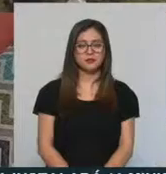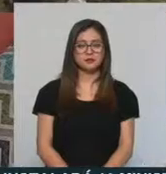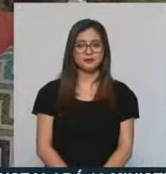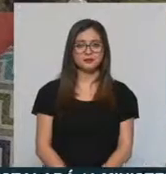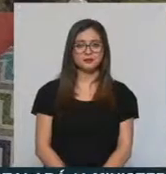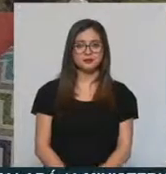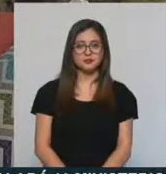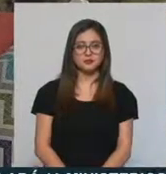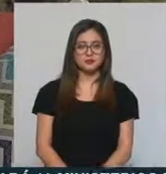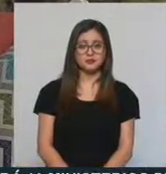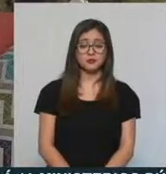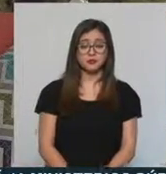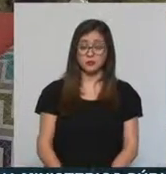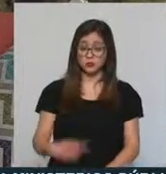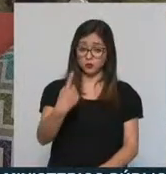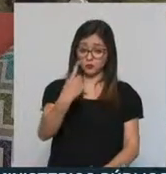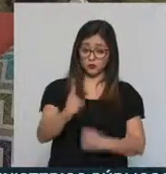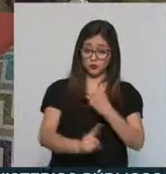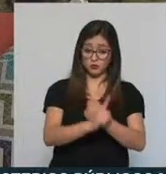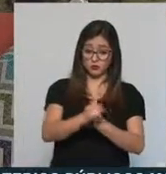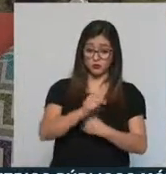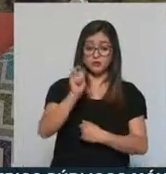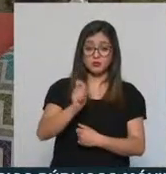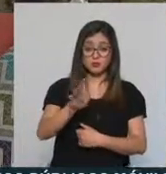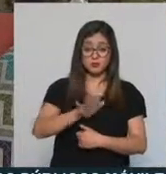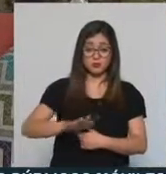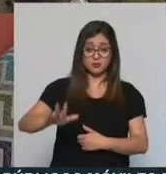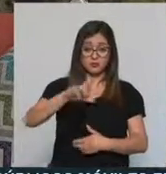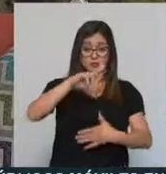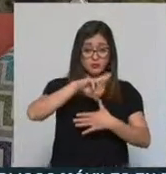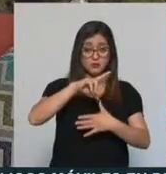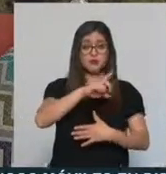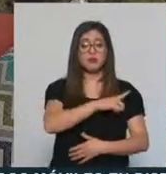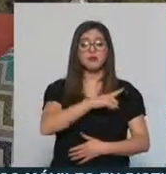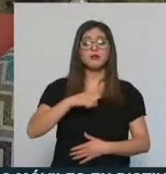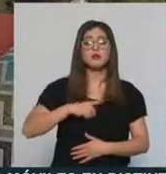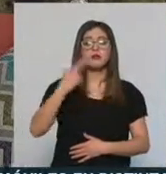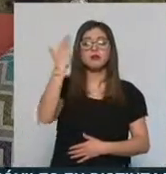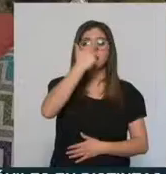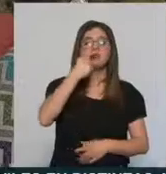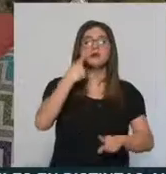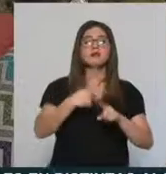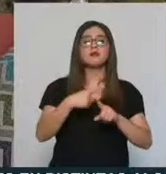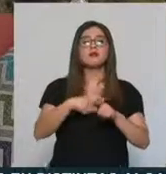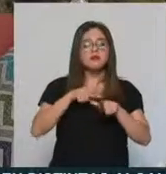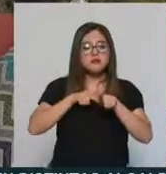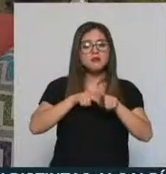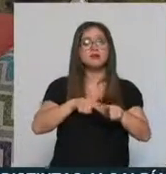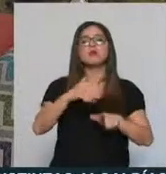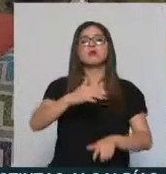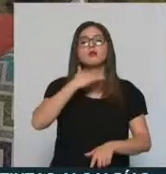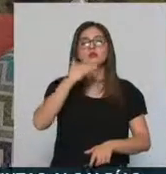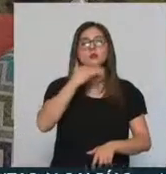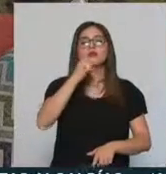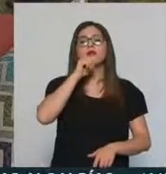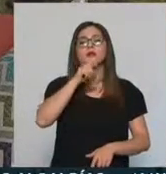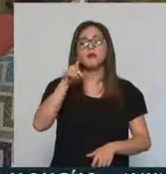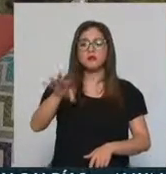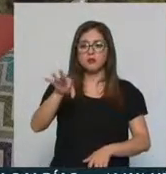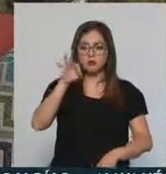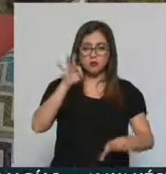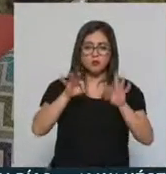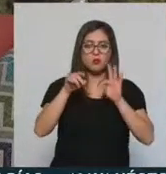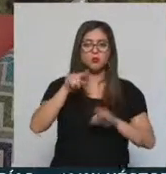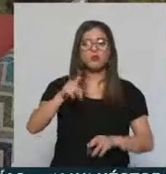que ha tenido en América Latina es el encontrar a los responsables de la corrupción y sobre todo a los altos niveles políticos que nunca